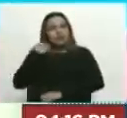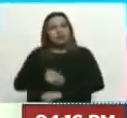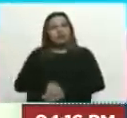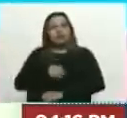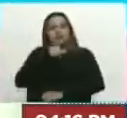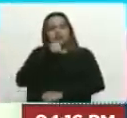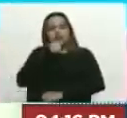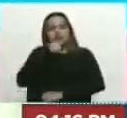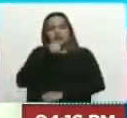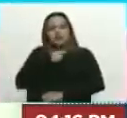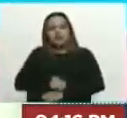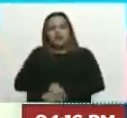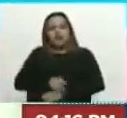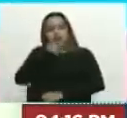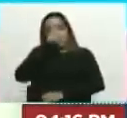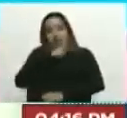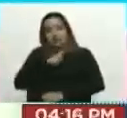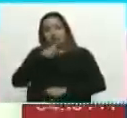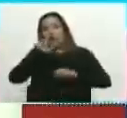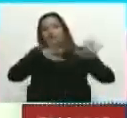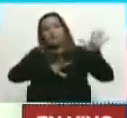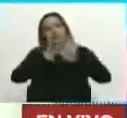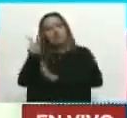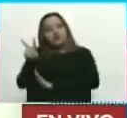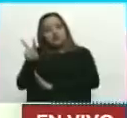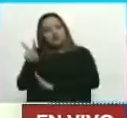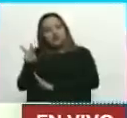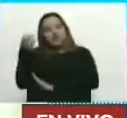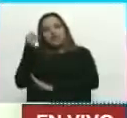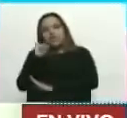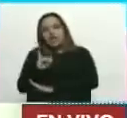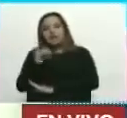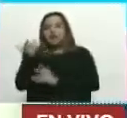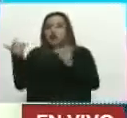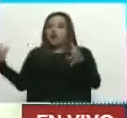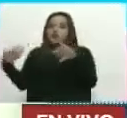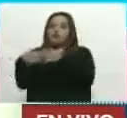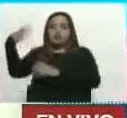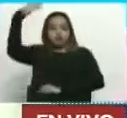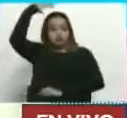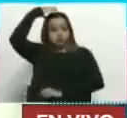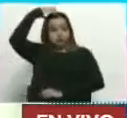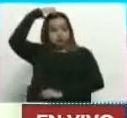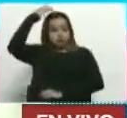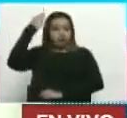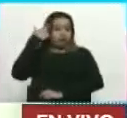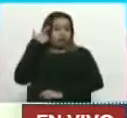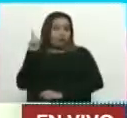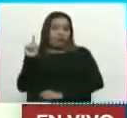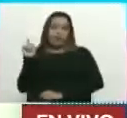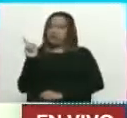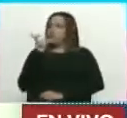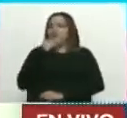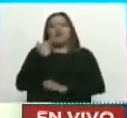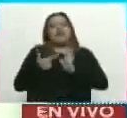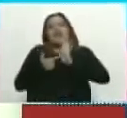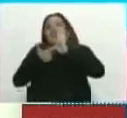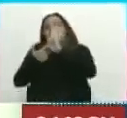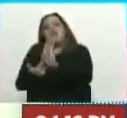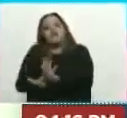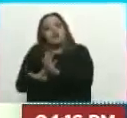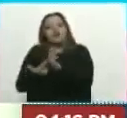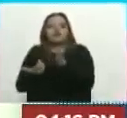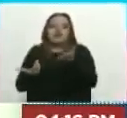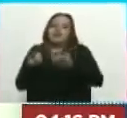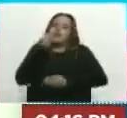año 82 y donde tenemos una monarquía. O sea que no creo que seamos un ejemplo muy